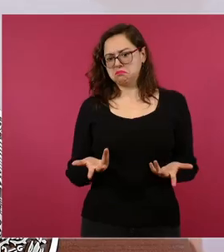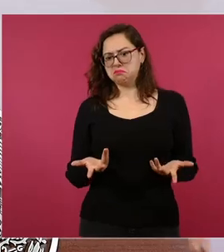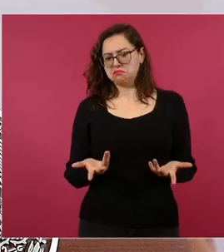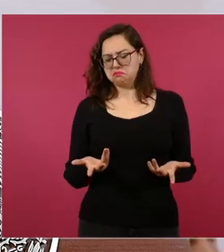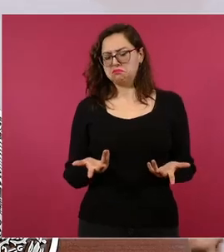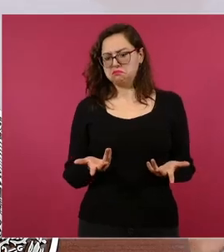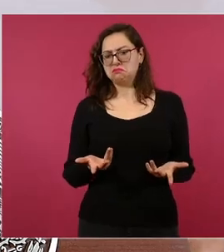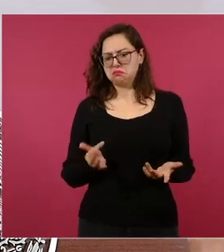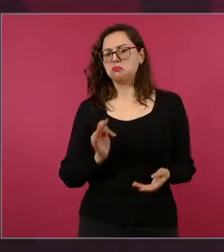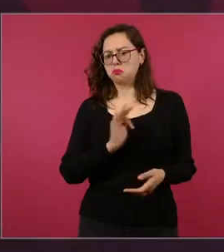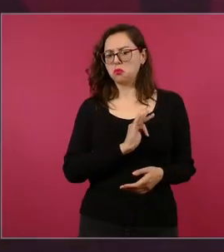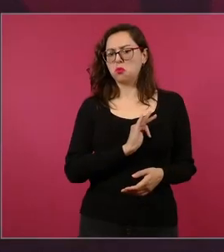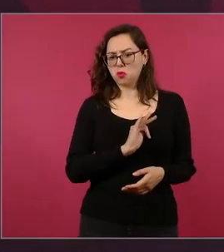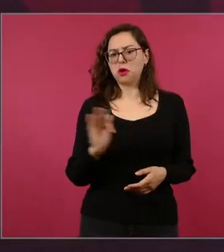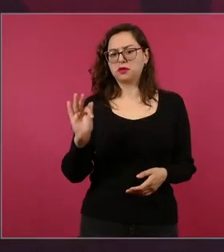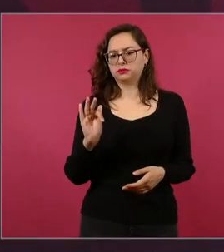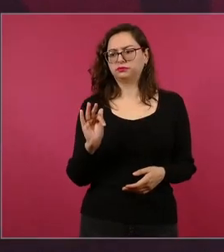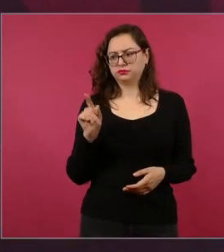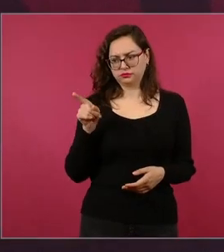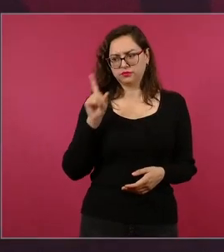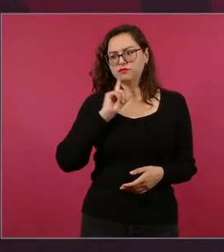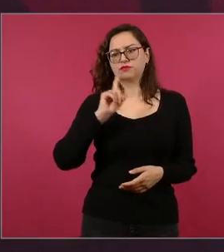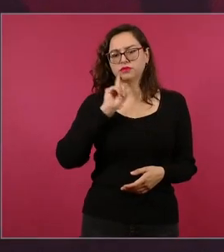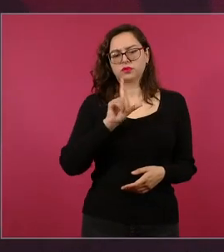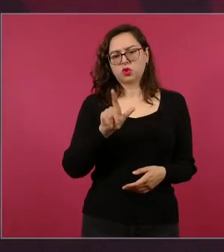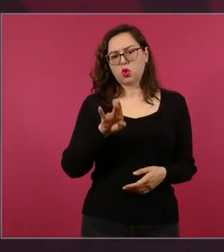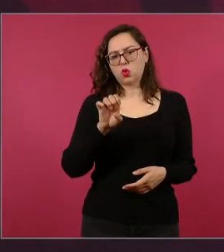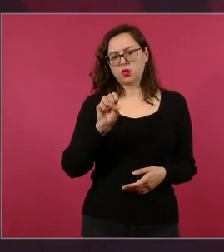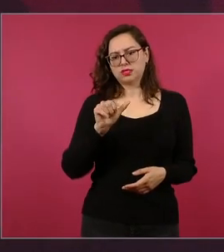con Luisa María.